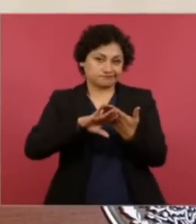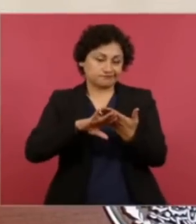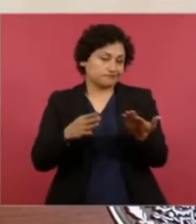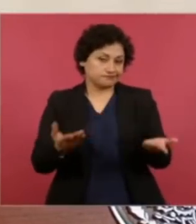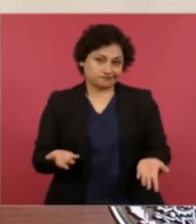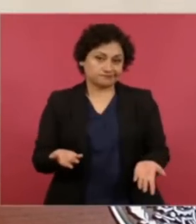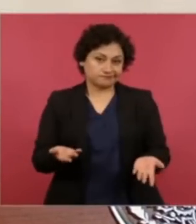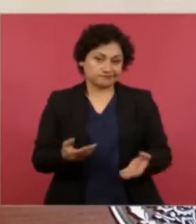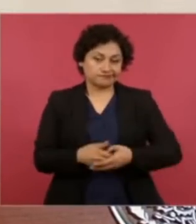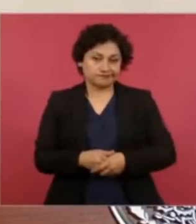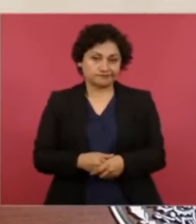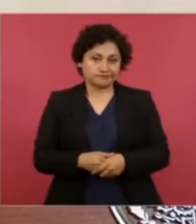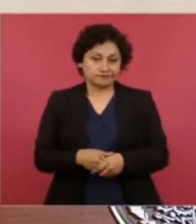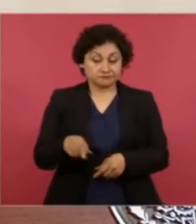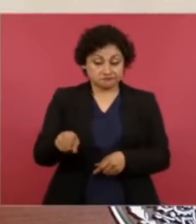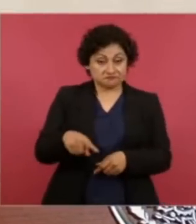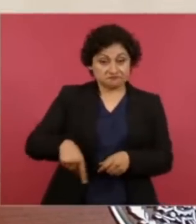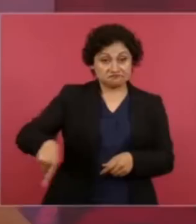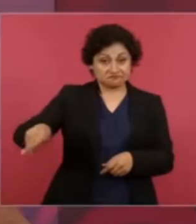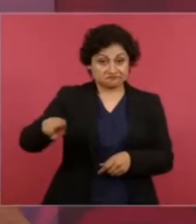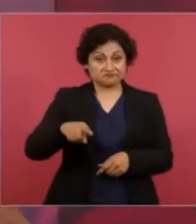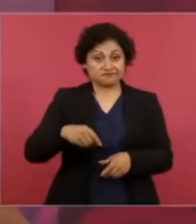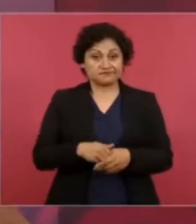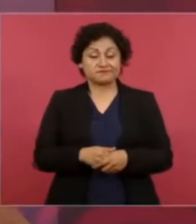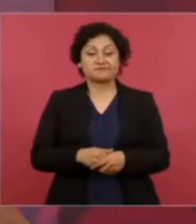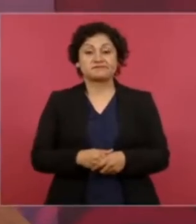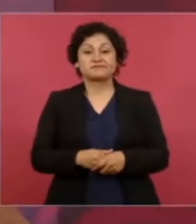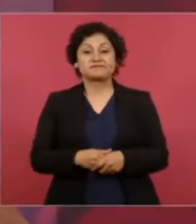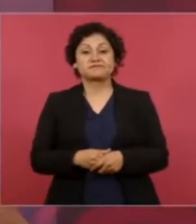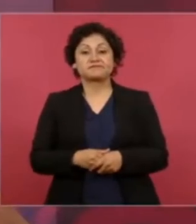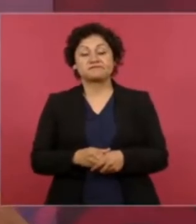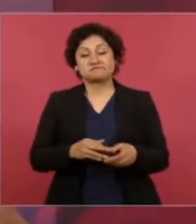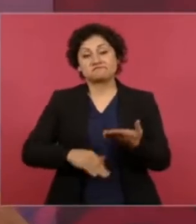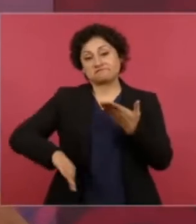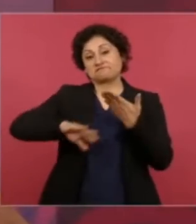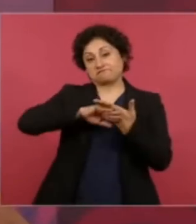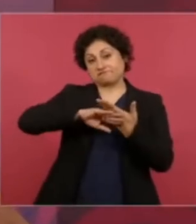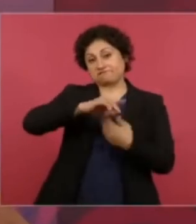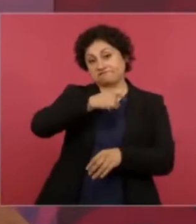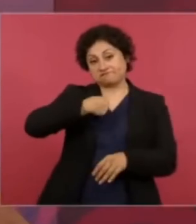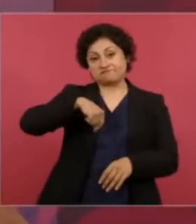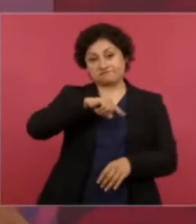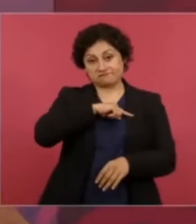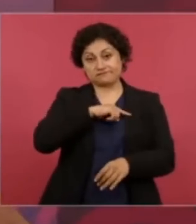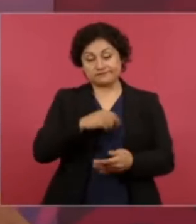de parte del Poder Judicial en contra nuestra.